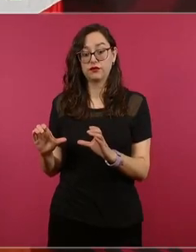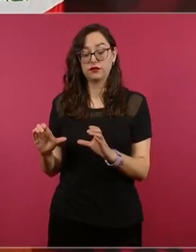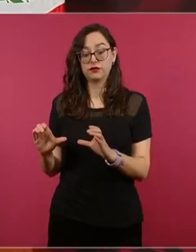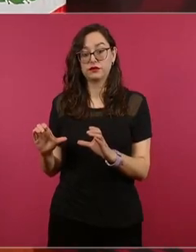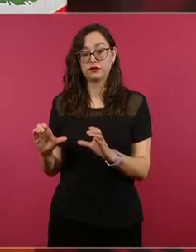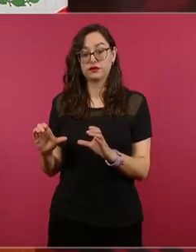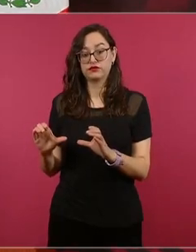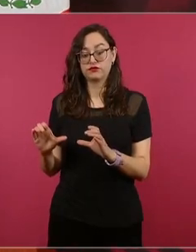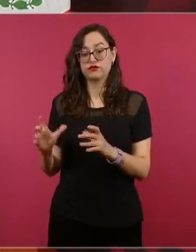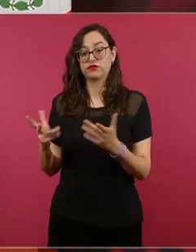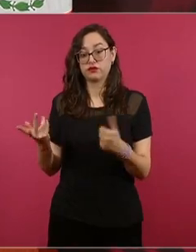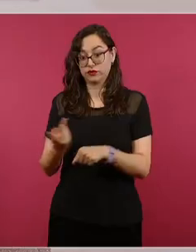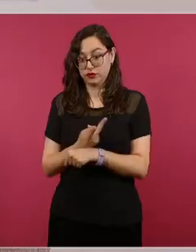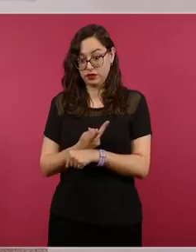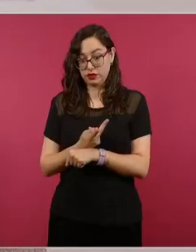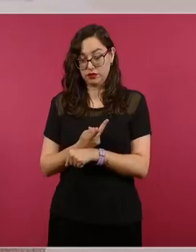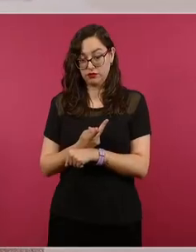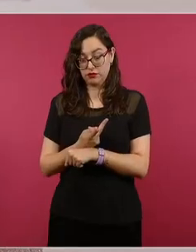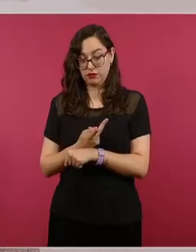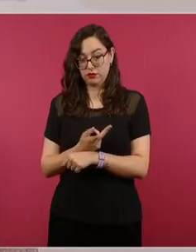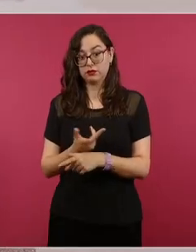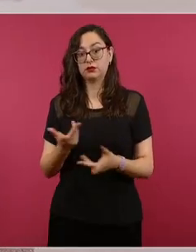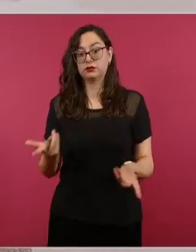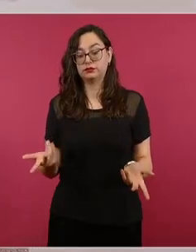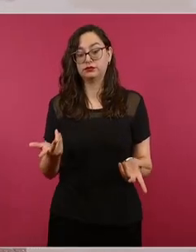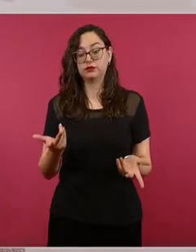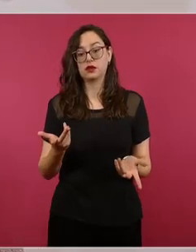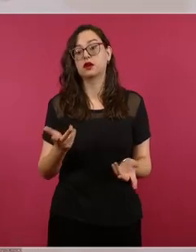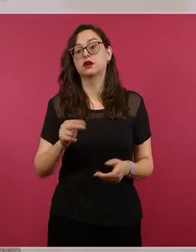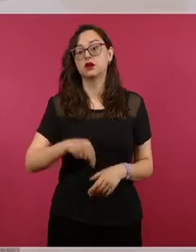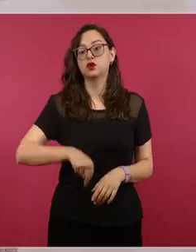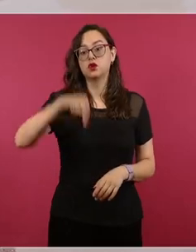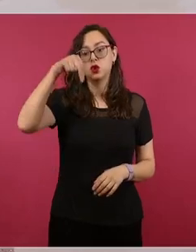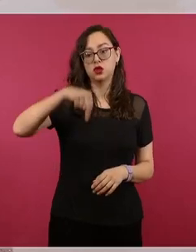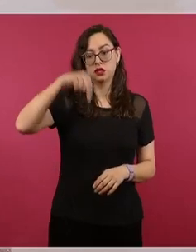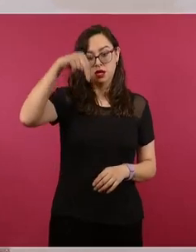en el norte, en Tamaulipas, antes